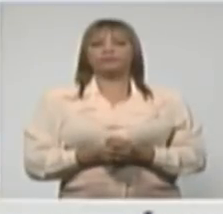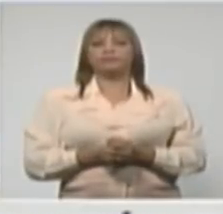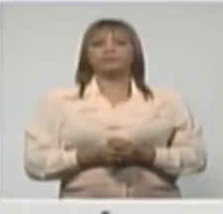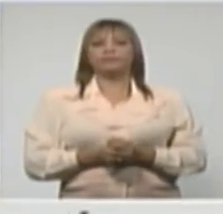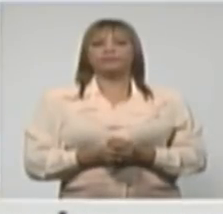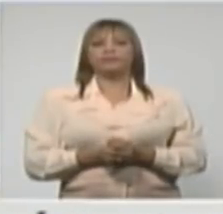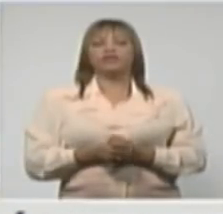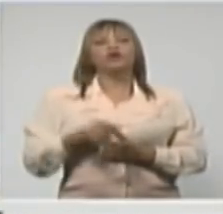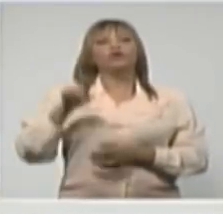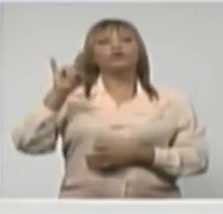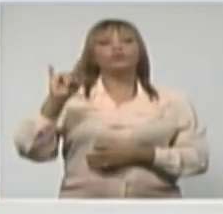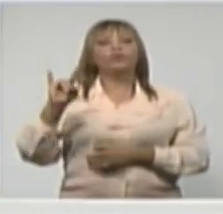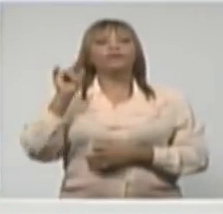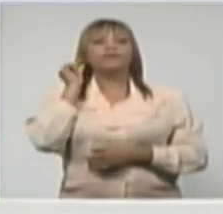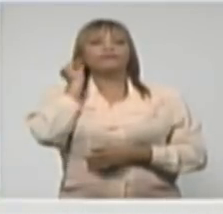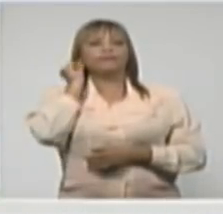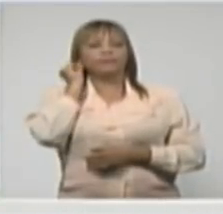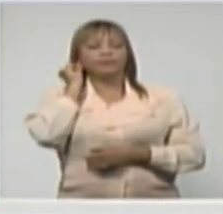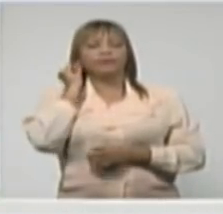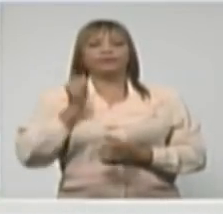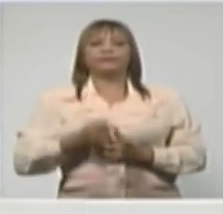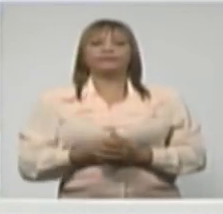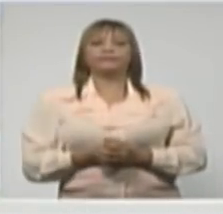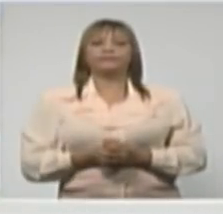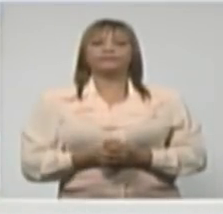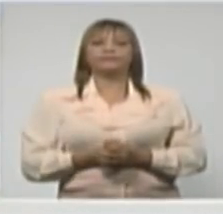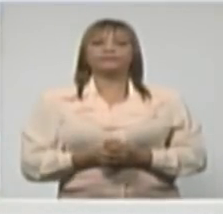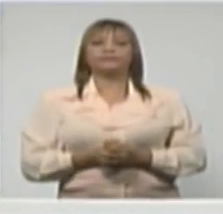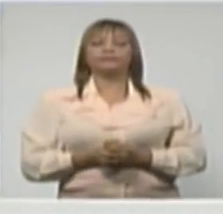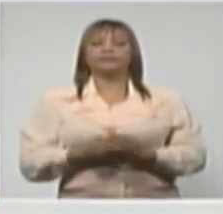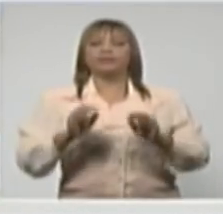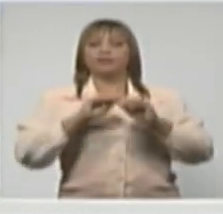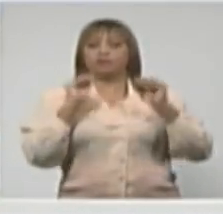9 del sexo femenino, y en el acumulado